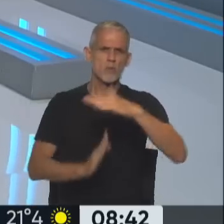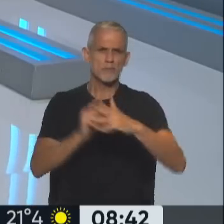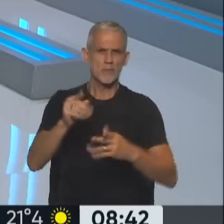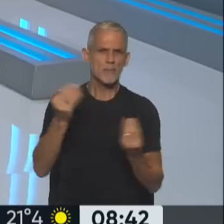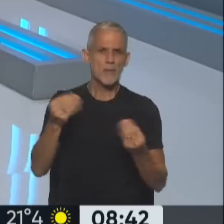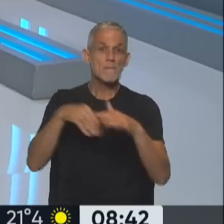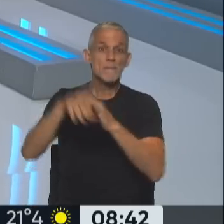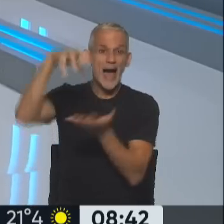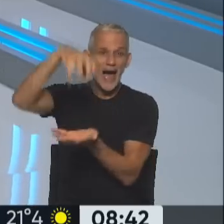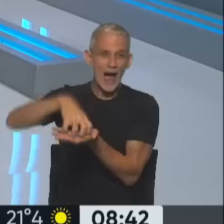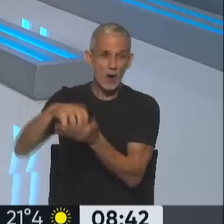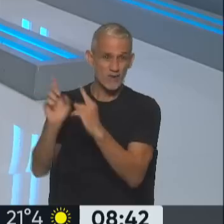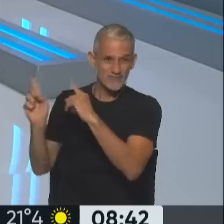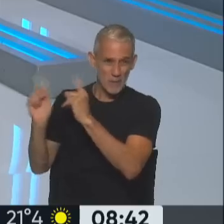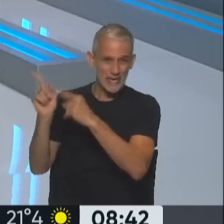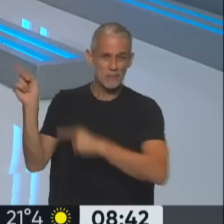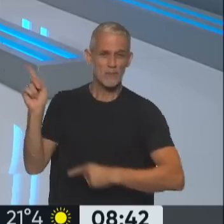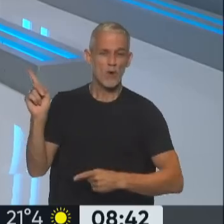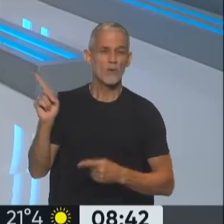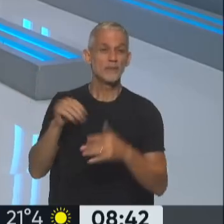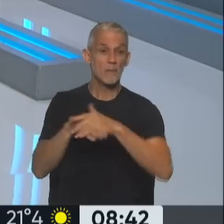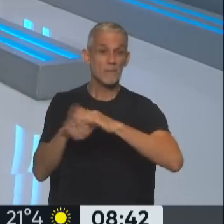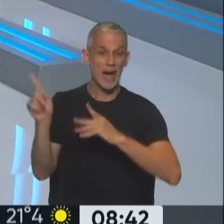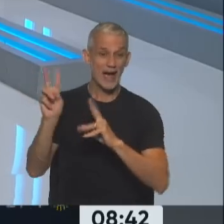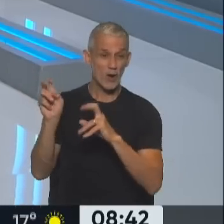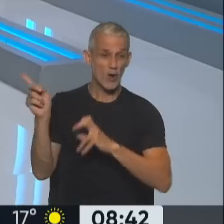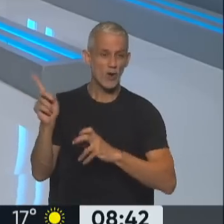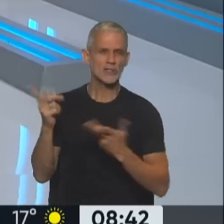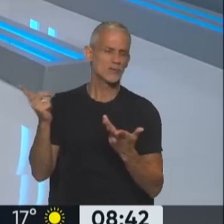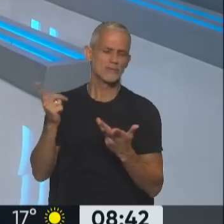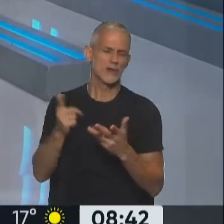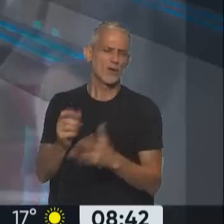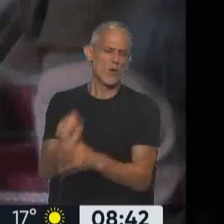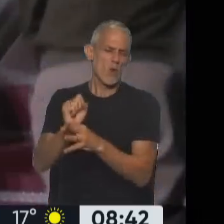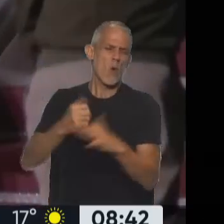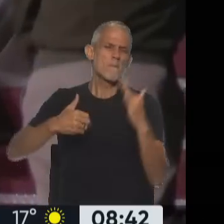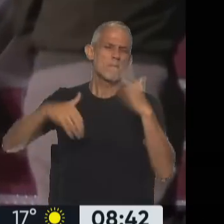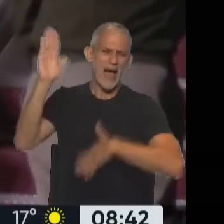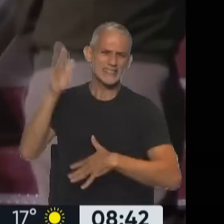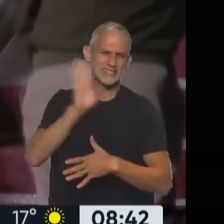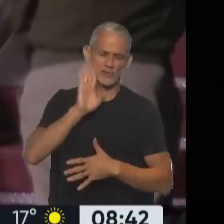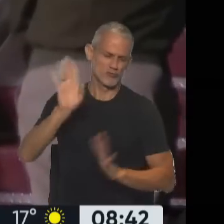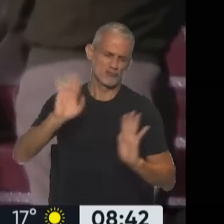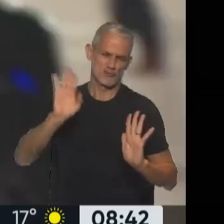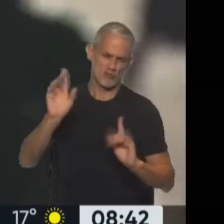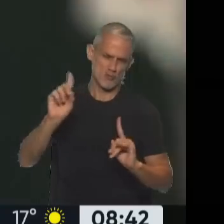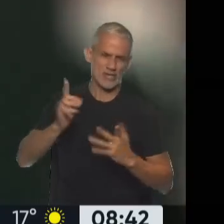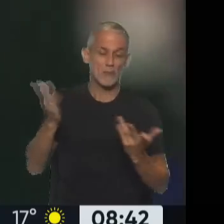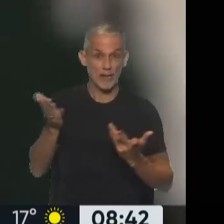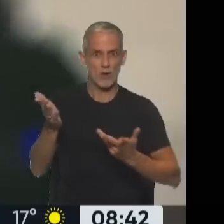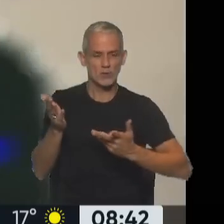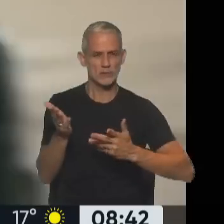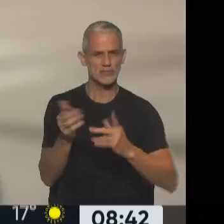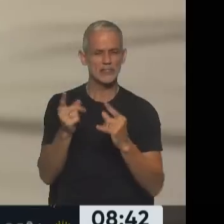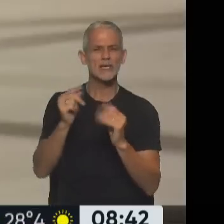banco, ¿sí?, el Silicon Valley Bank. A ver, si bien no es el banco más importante de los Estados Unidos, es el banco